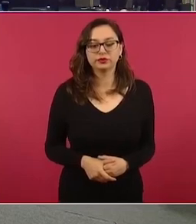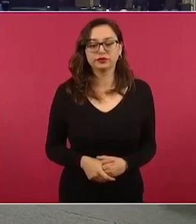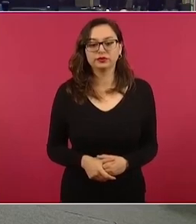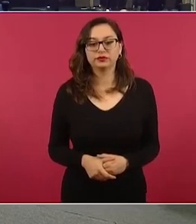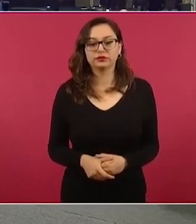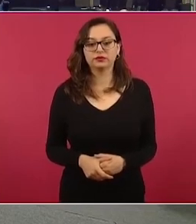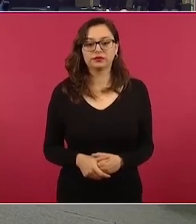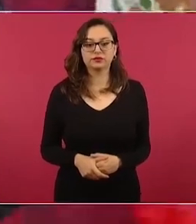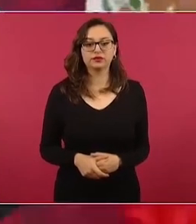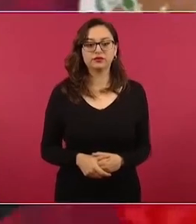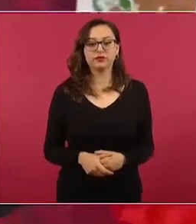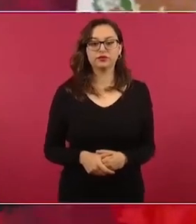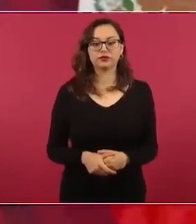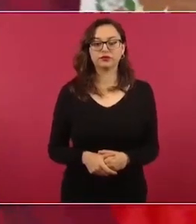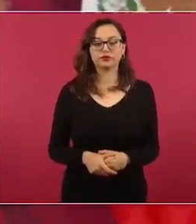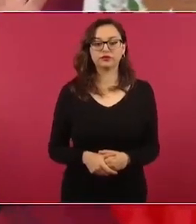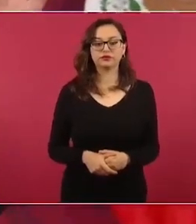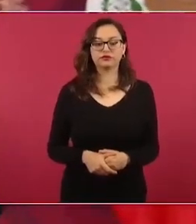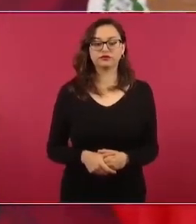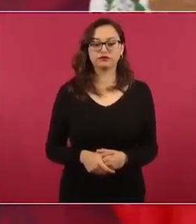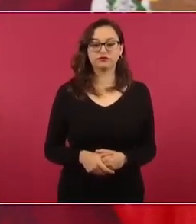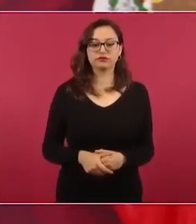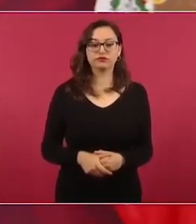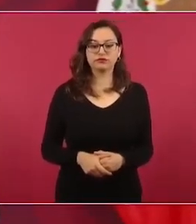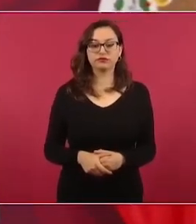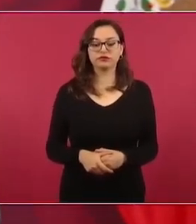eso nunca,